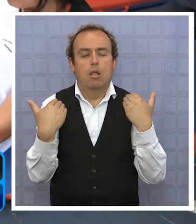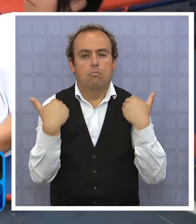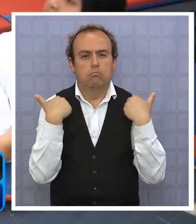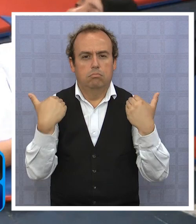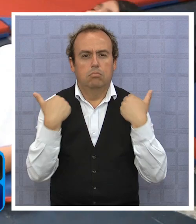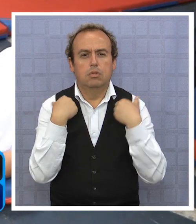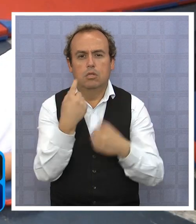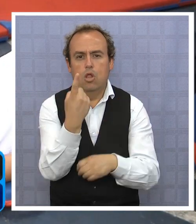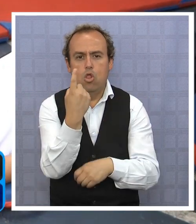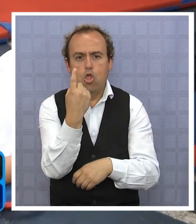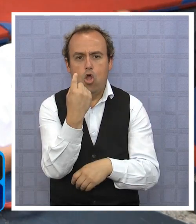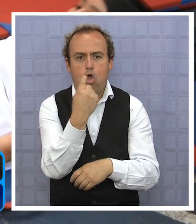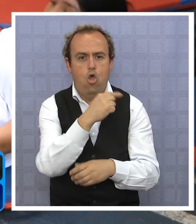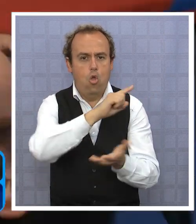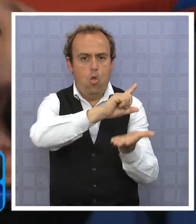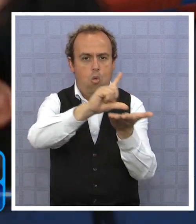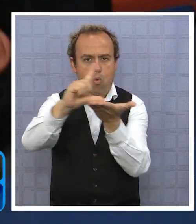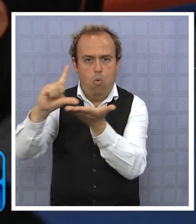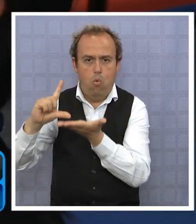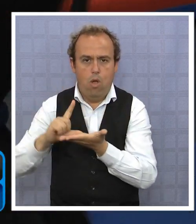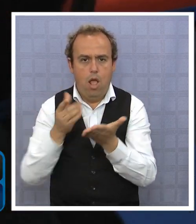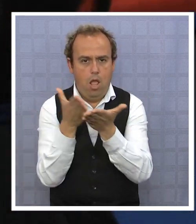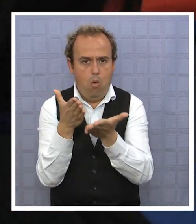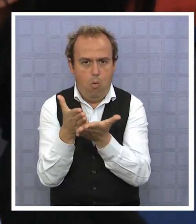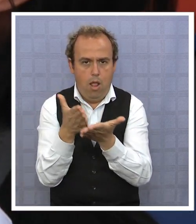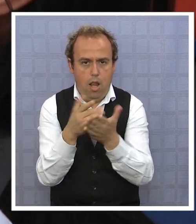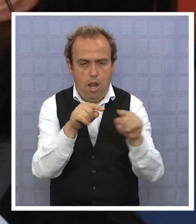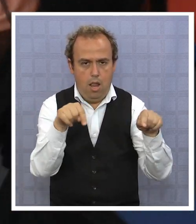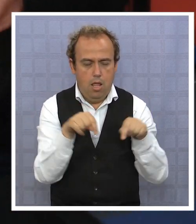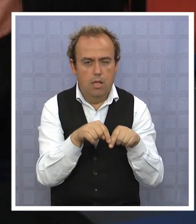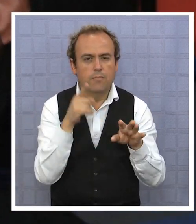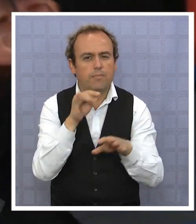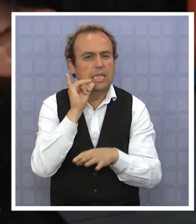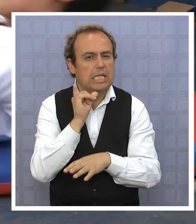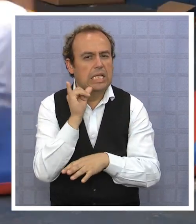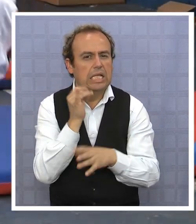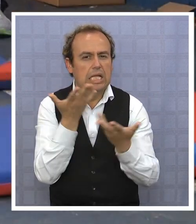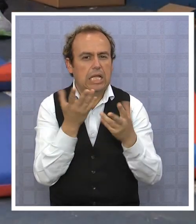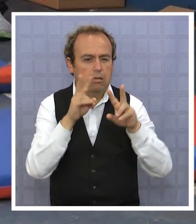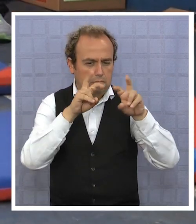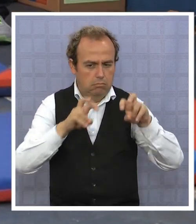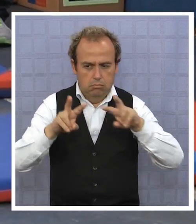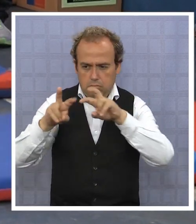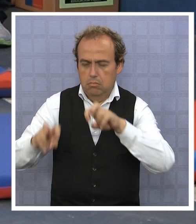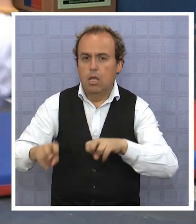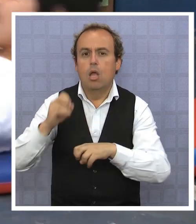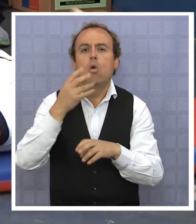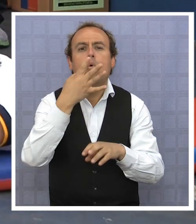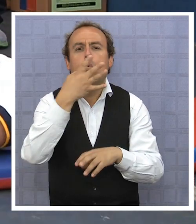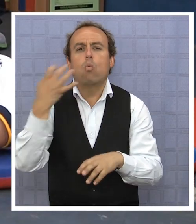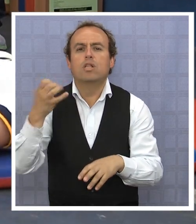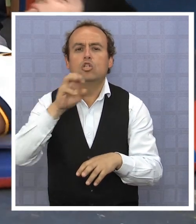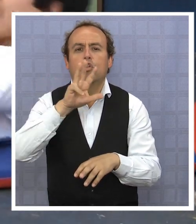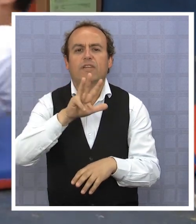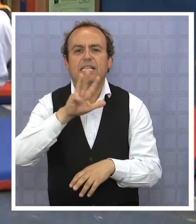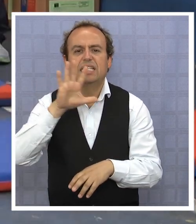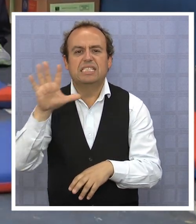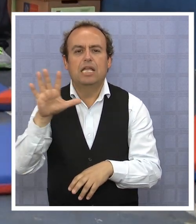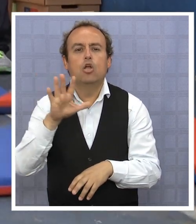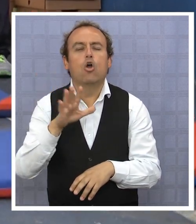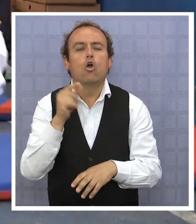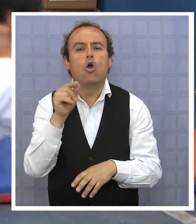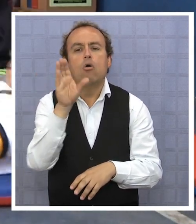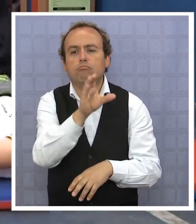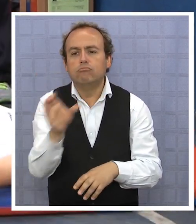participación de 11 establecimientos educacionales de Iquique. Este año son parte de la muestra 495 alumnos de octavo